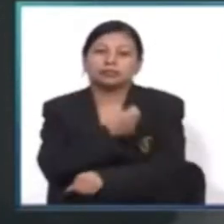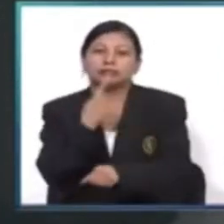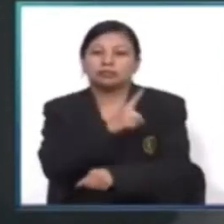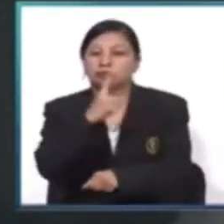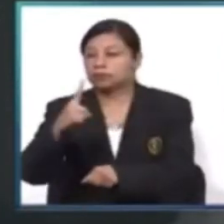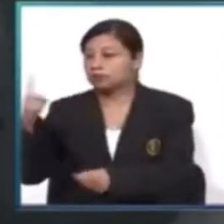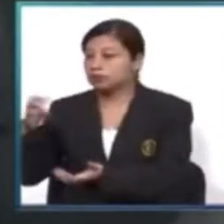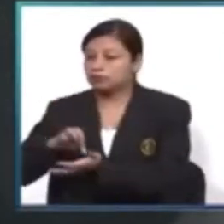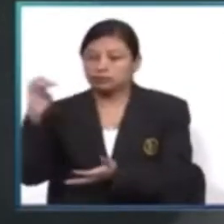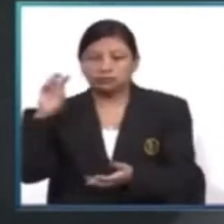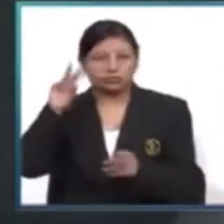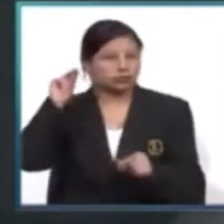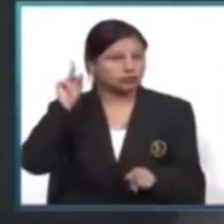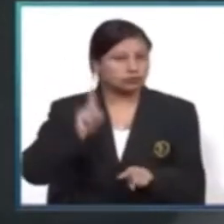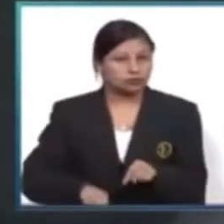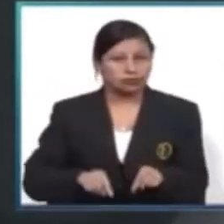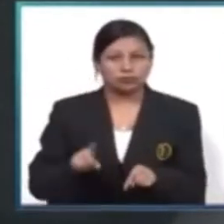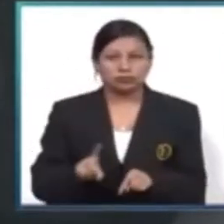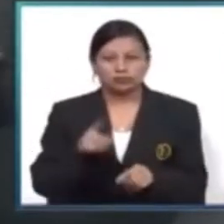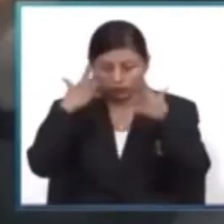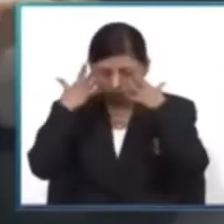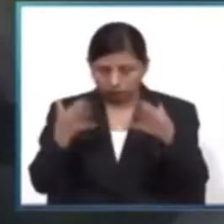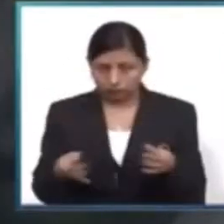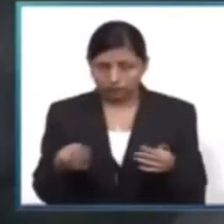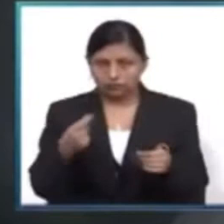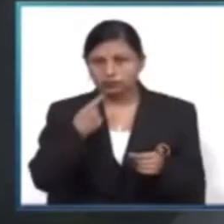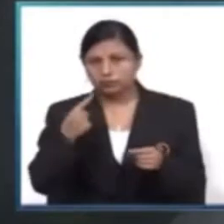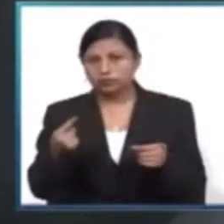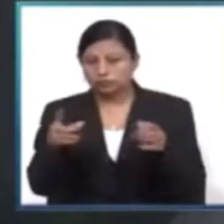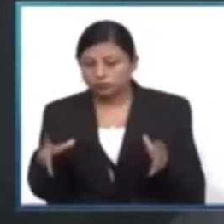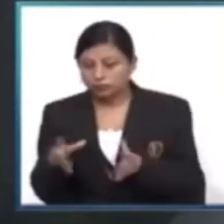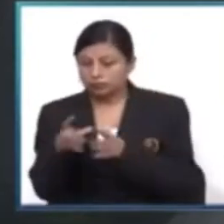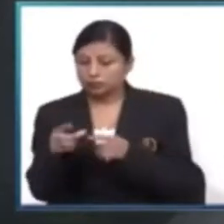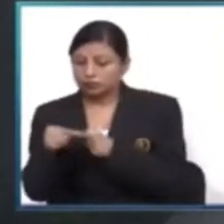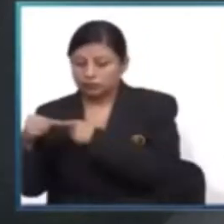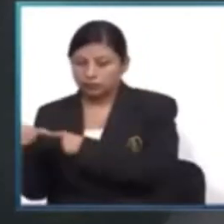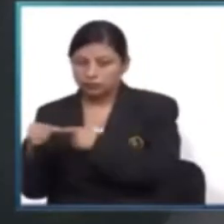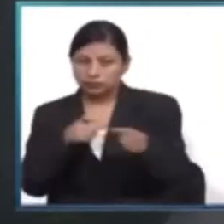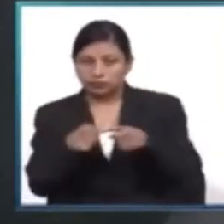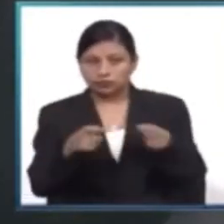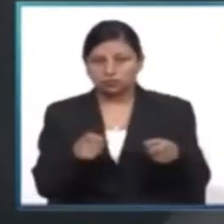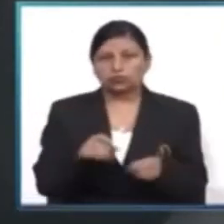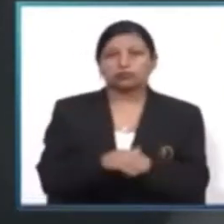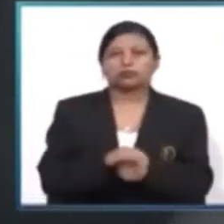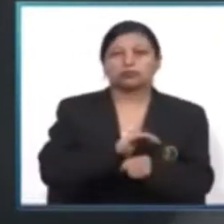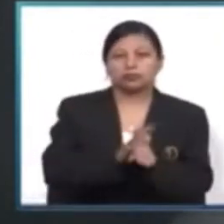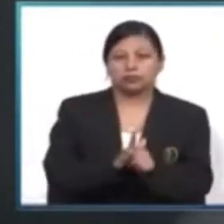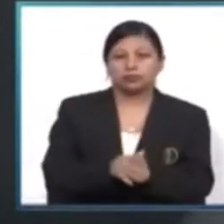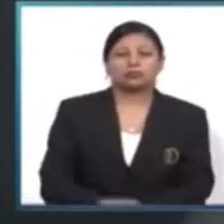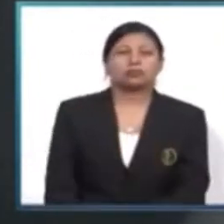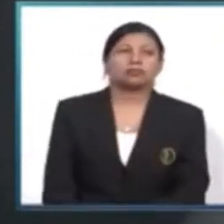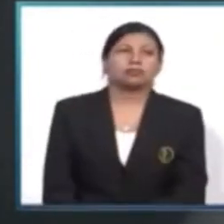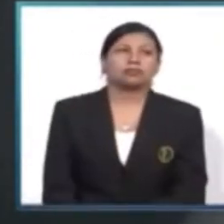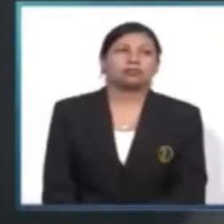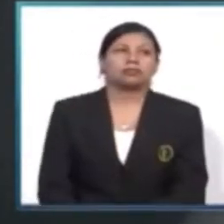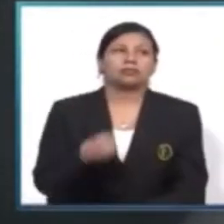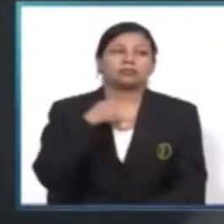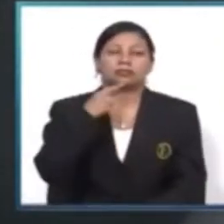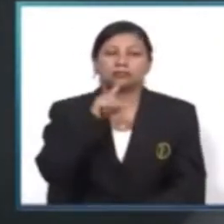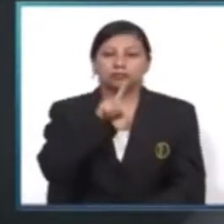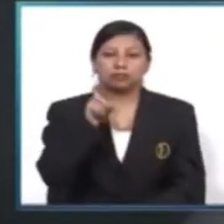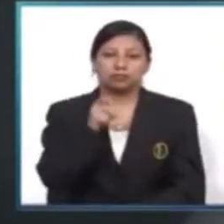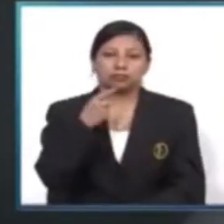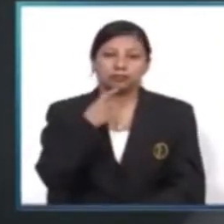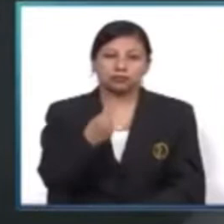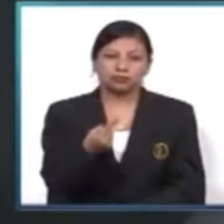cada país, que no es el cuerpo directivo de decisión de Gavi, sino que un cuerpo especial bajo el mecanismo COVAX. Doctor Asturias, una pregunta. Si